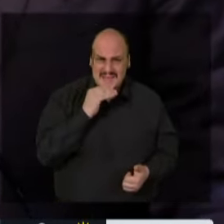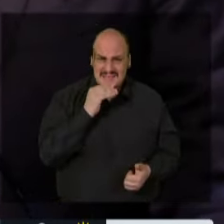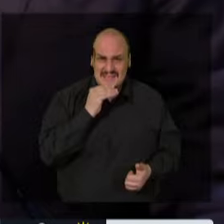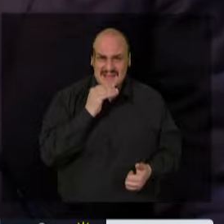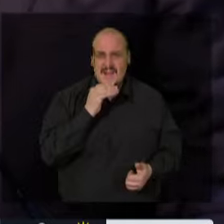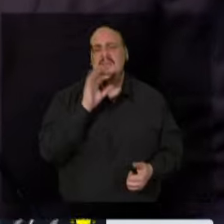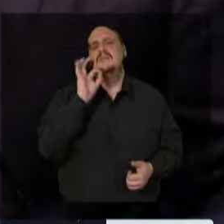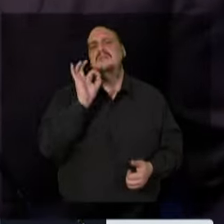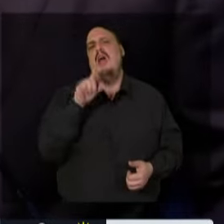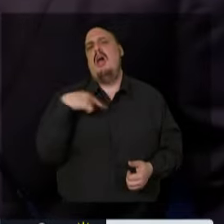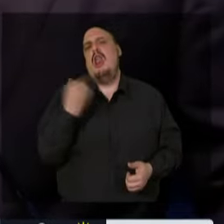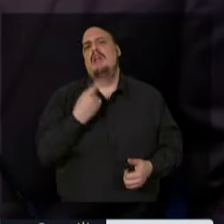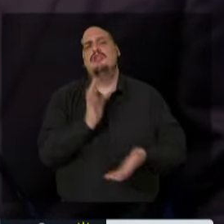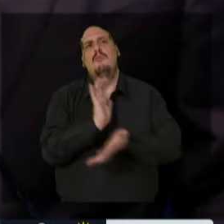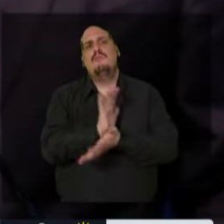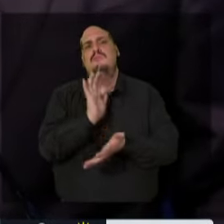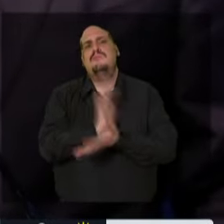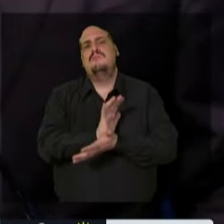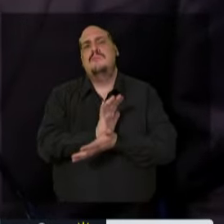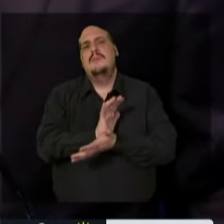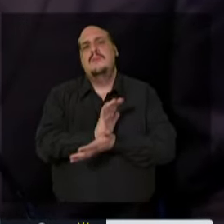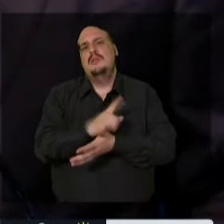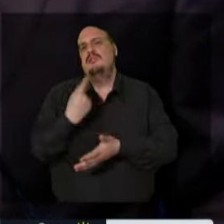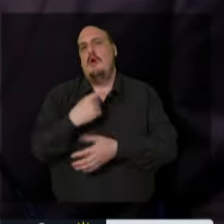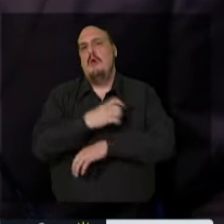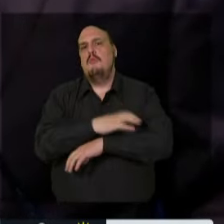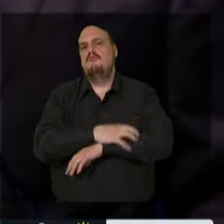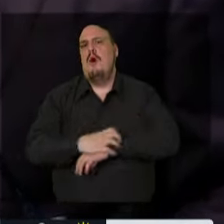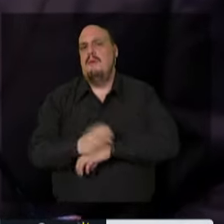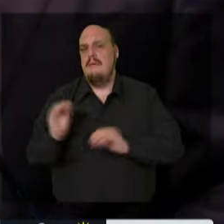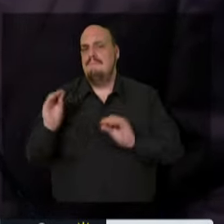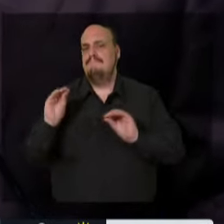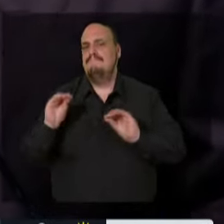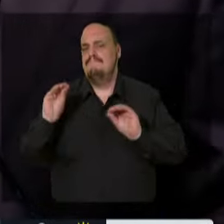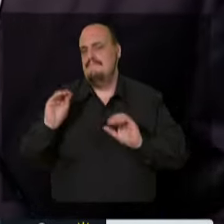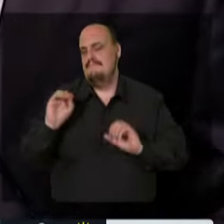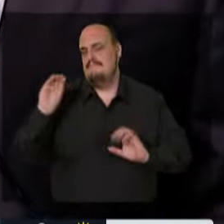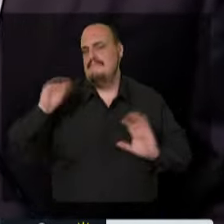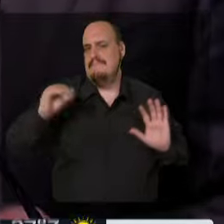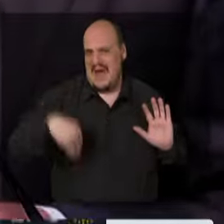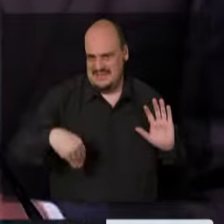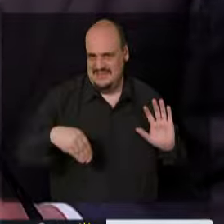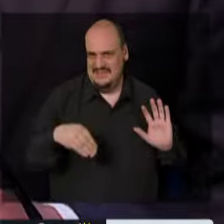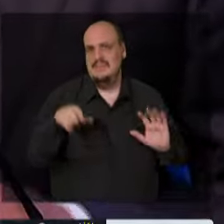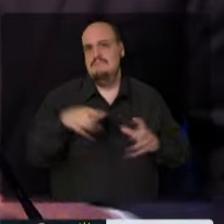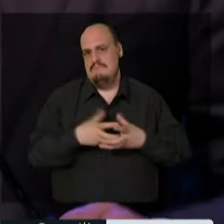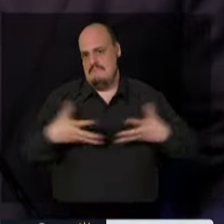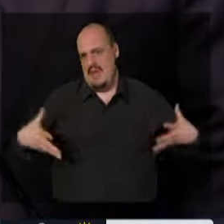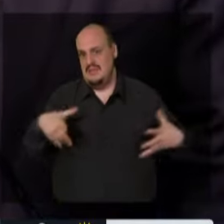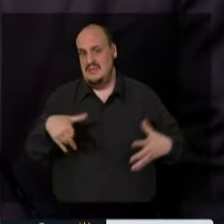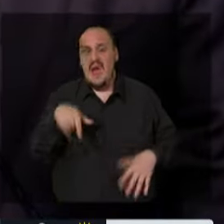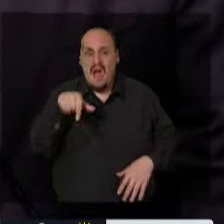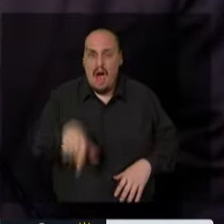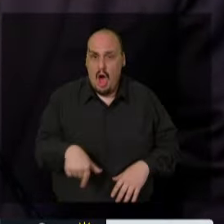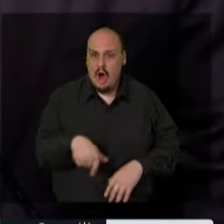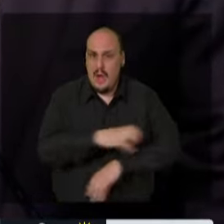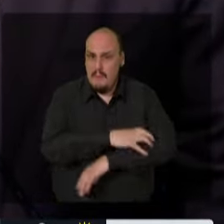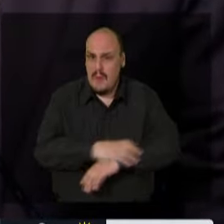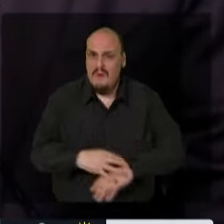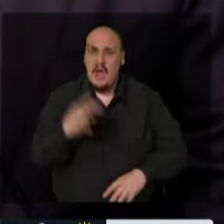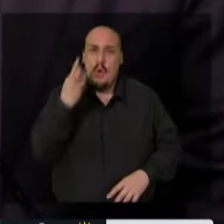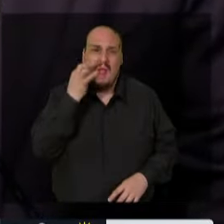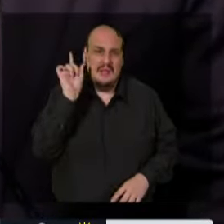vamos a ser todos un poco más pobres. Ya la pobreza es del 40%. Y le quiero agregar una cosa